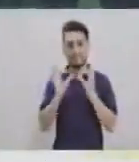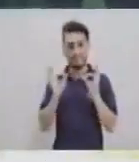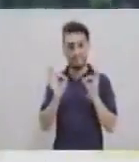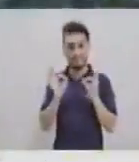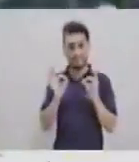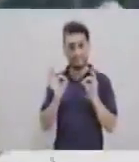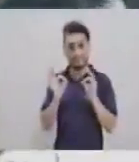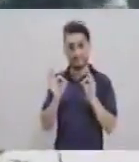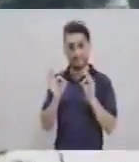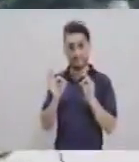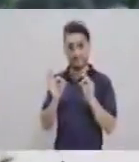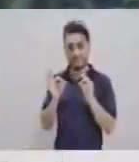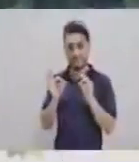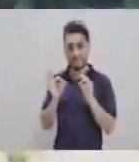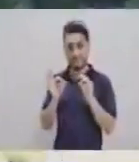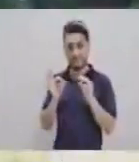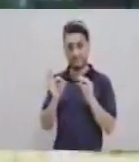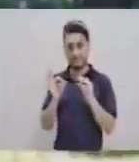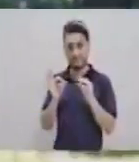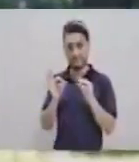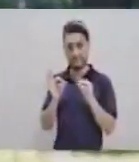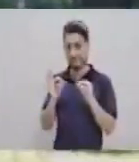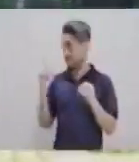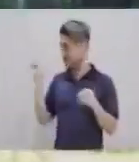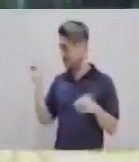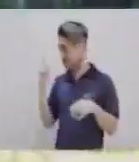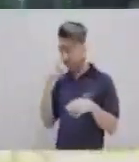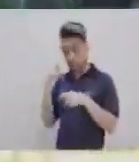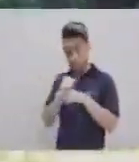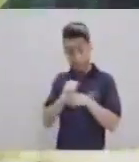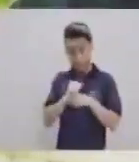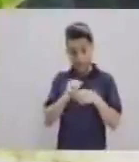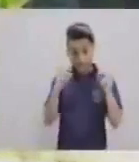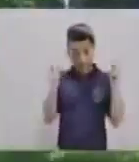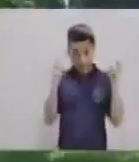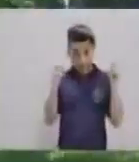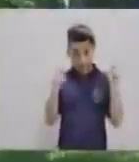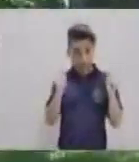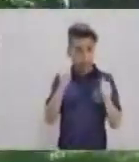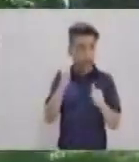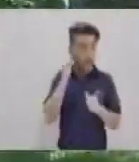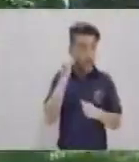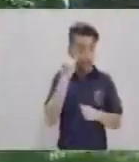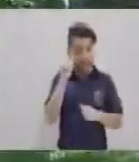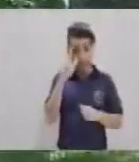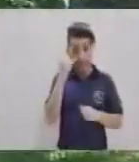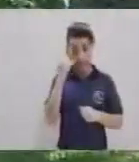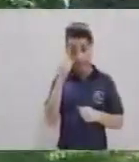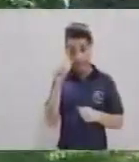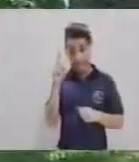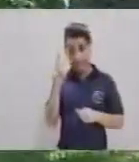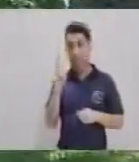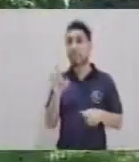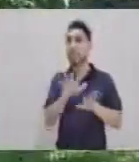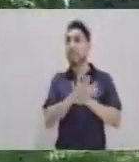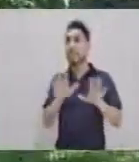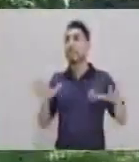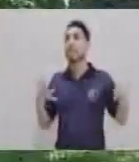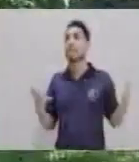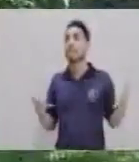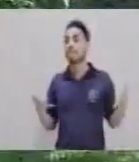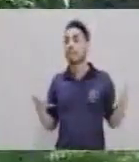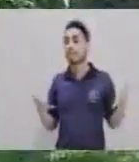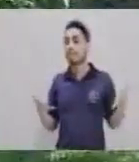Muy bien. Después de haber realizado nuestros ejercicios de rapidez y agilidad, vamos a finalizar